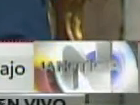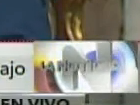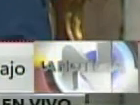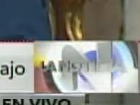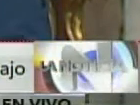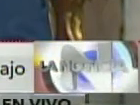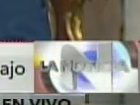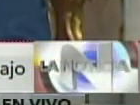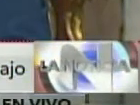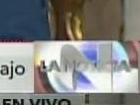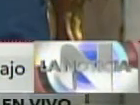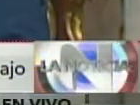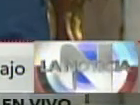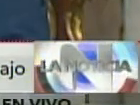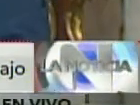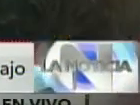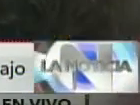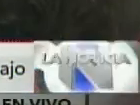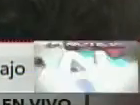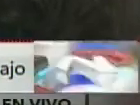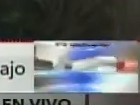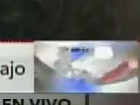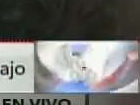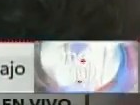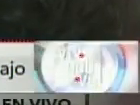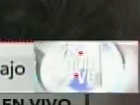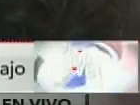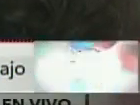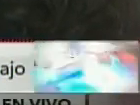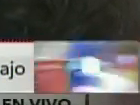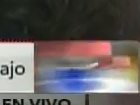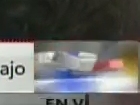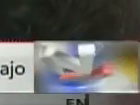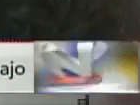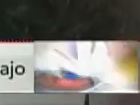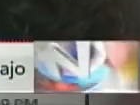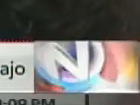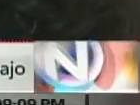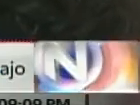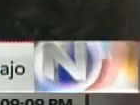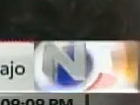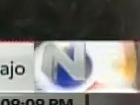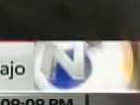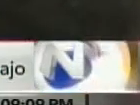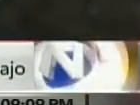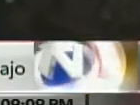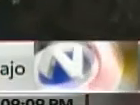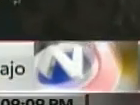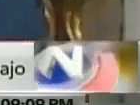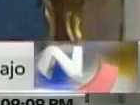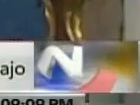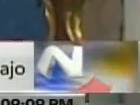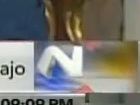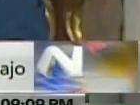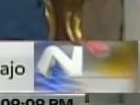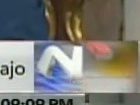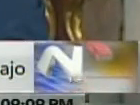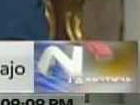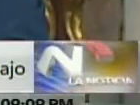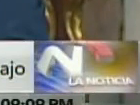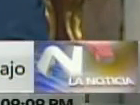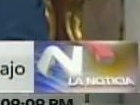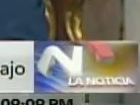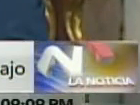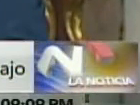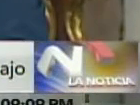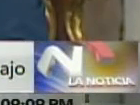los movimientos sociales. Cada movimiento social que agarre un proyecto de agricultura urbana. Vamos a